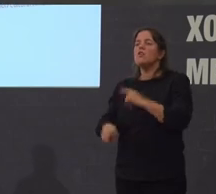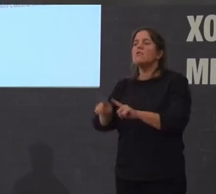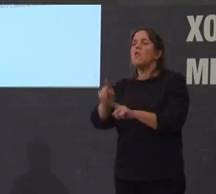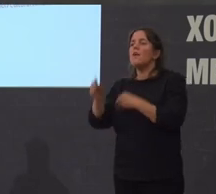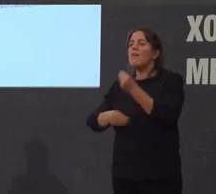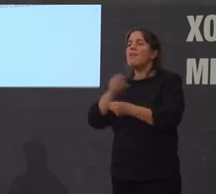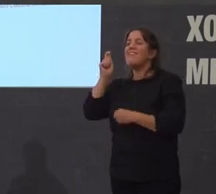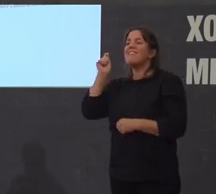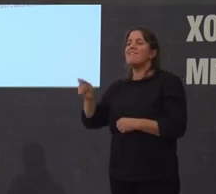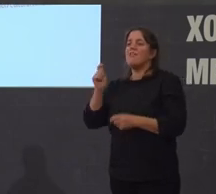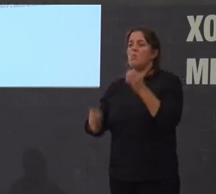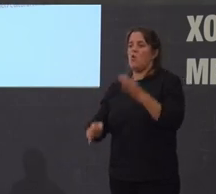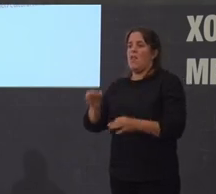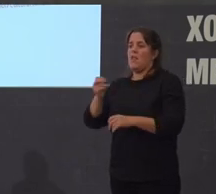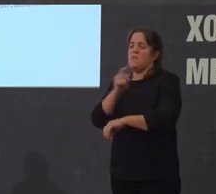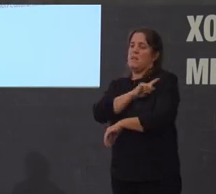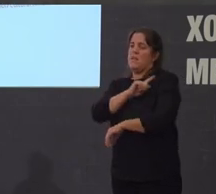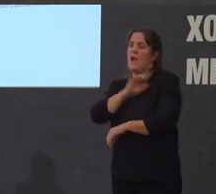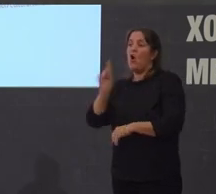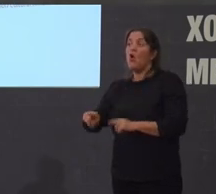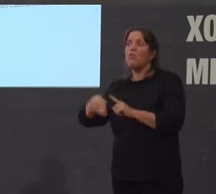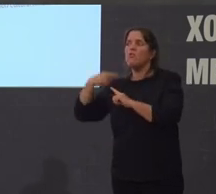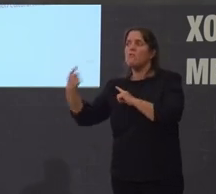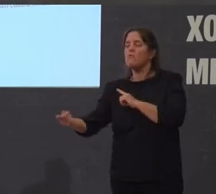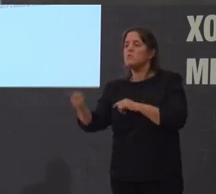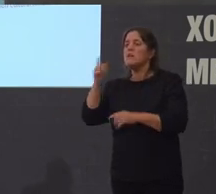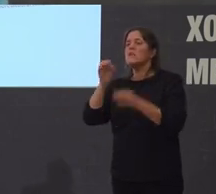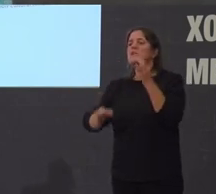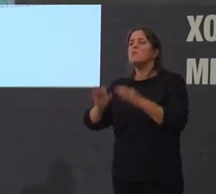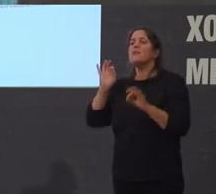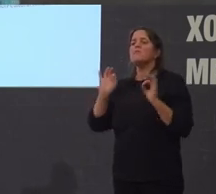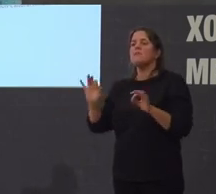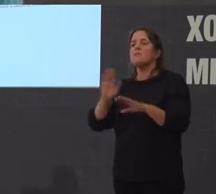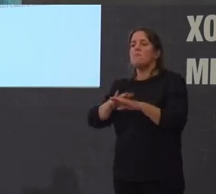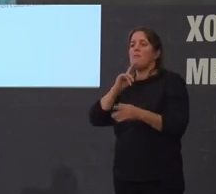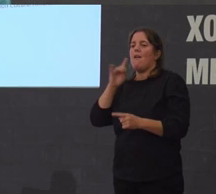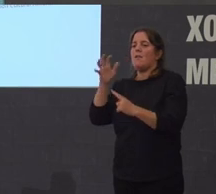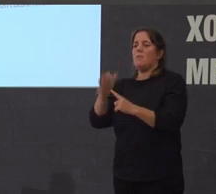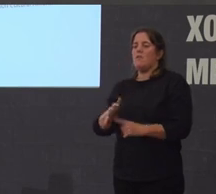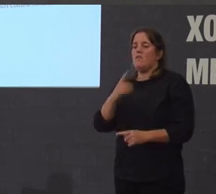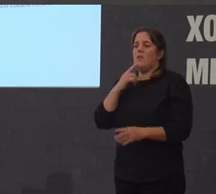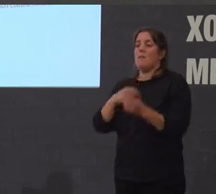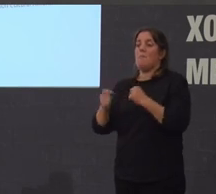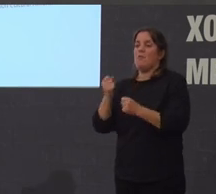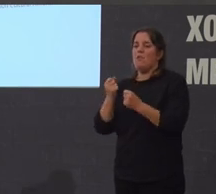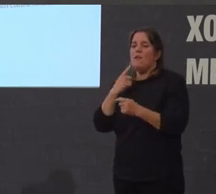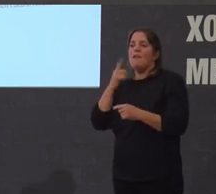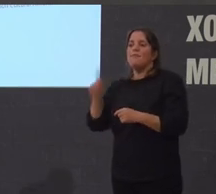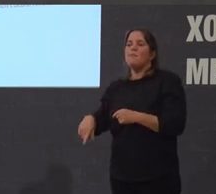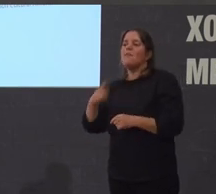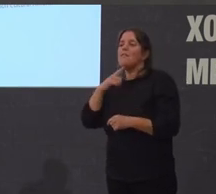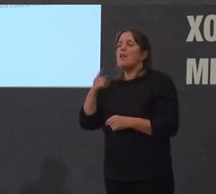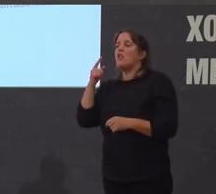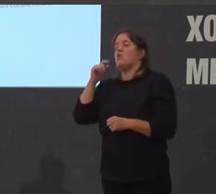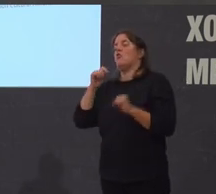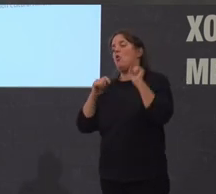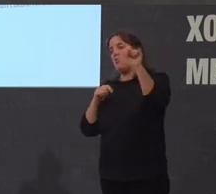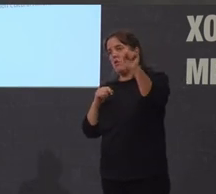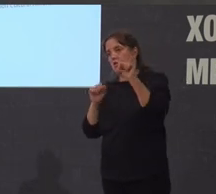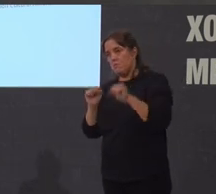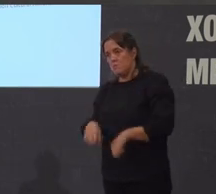tribunales militares o más tarde el tribunal especial para la represión de masonería del del comunismo